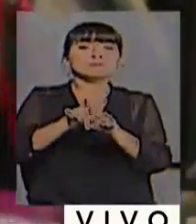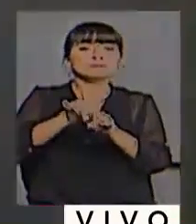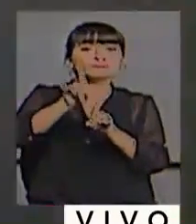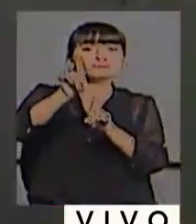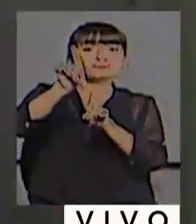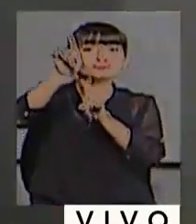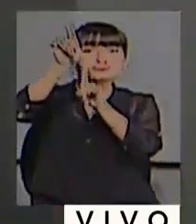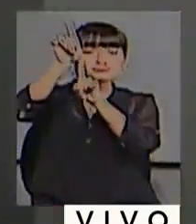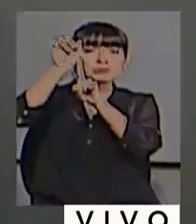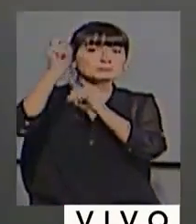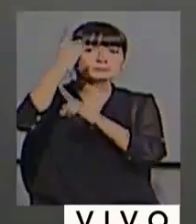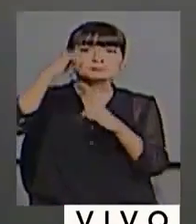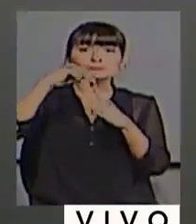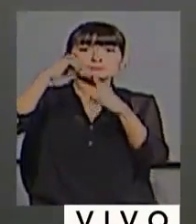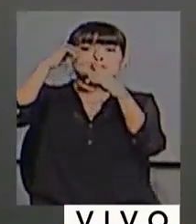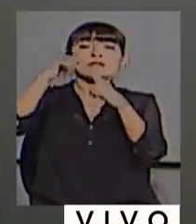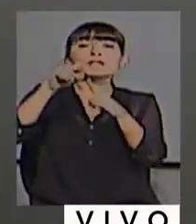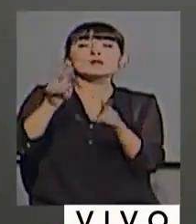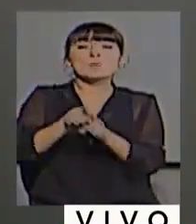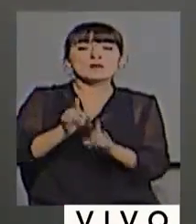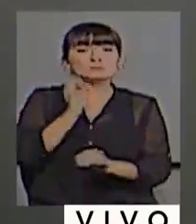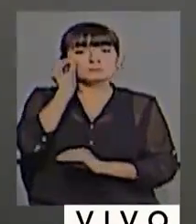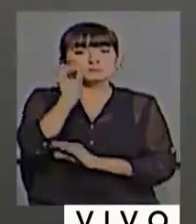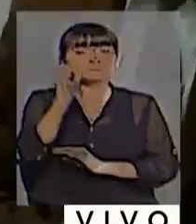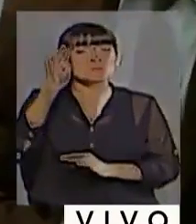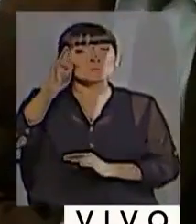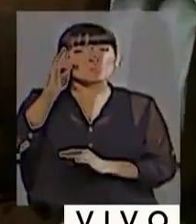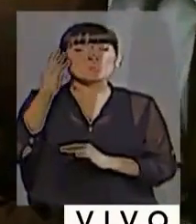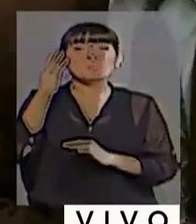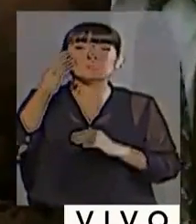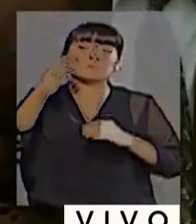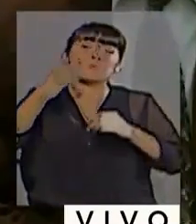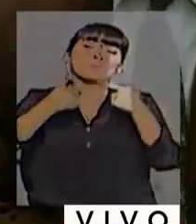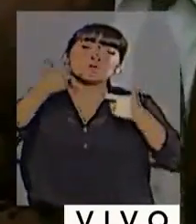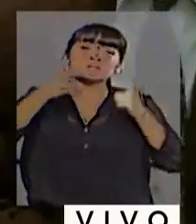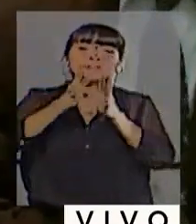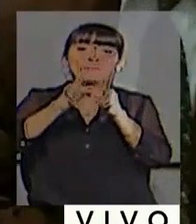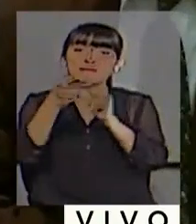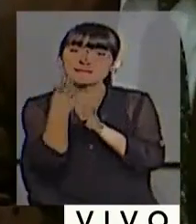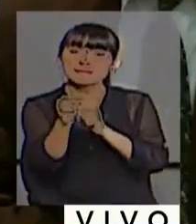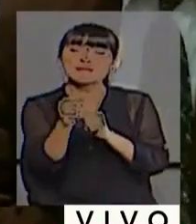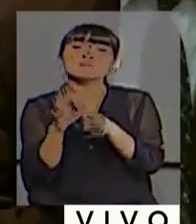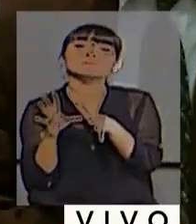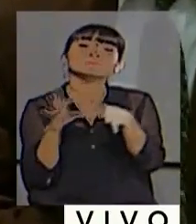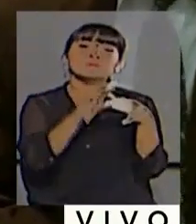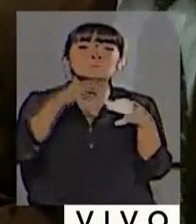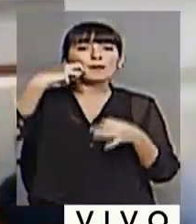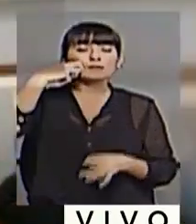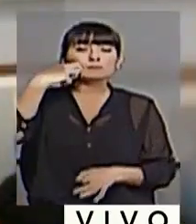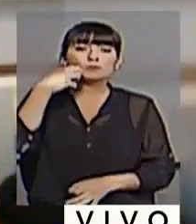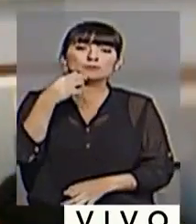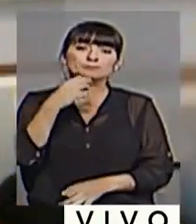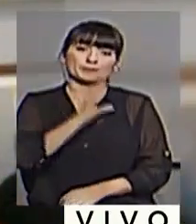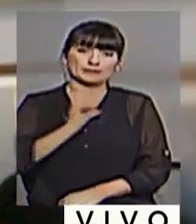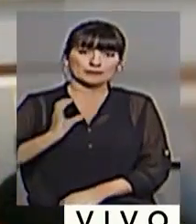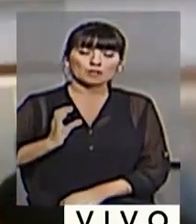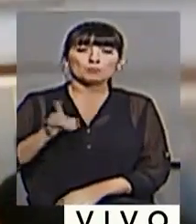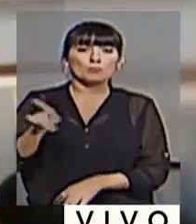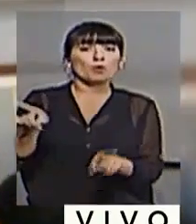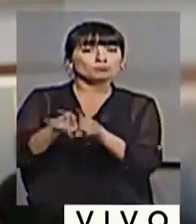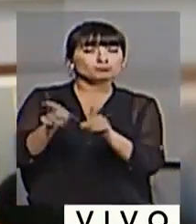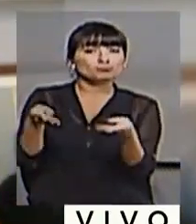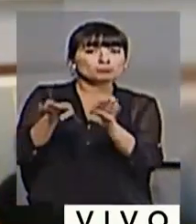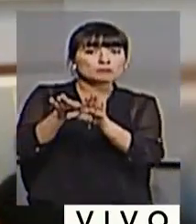no escatima en recordarle a Goich que sus orígenes políticos familiares son afines al humanismo cristiano, pero ella cierra toda posibilidad